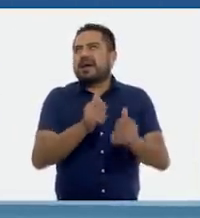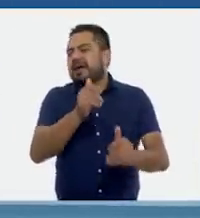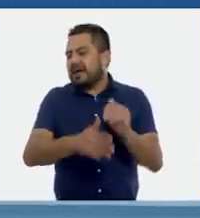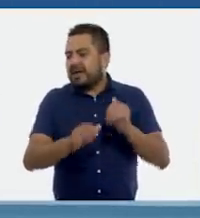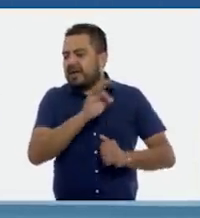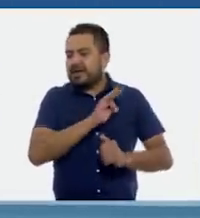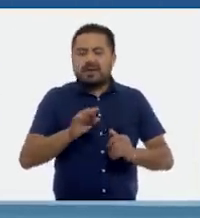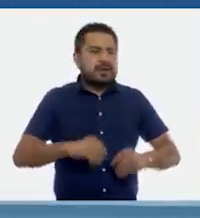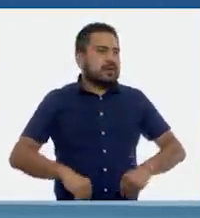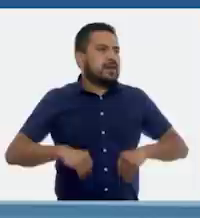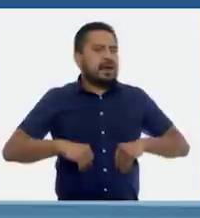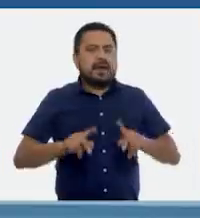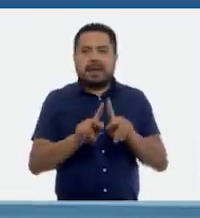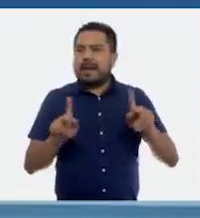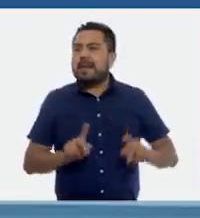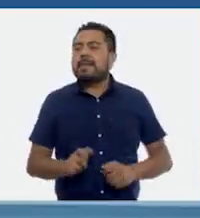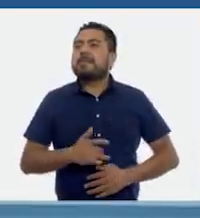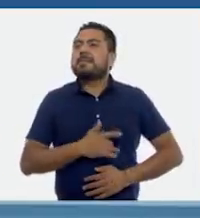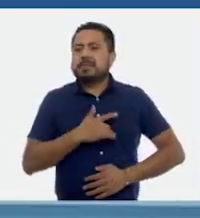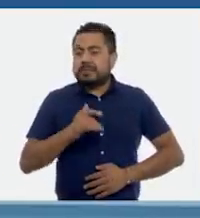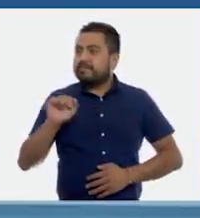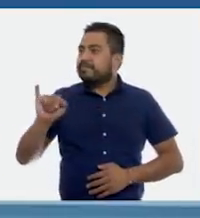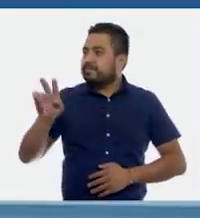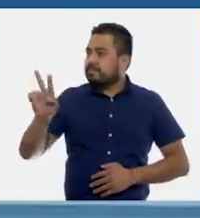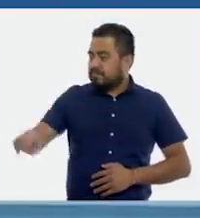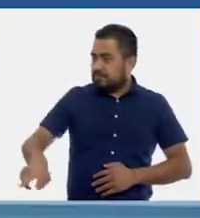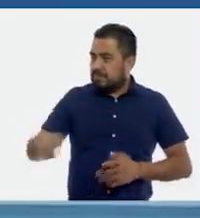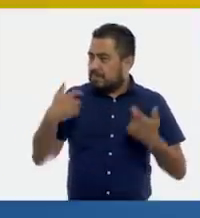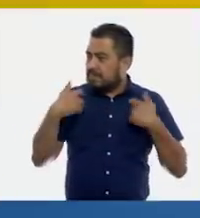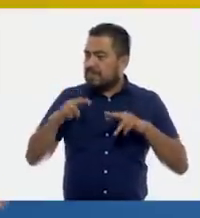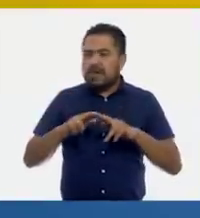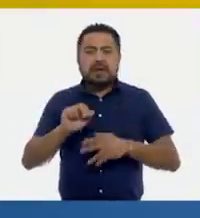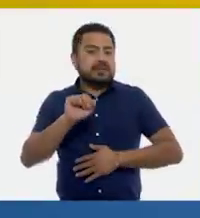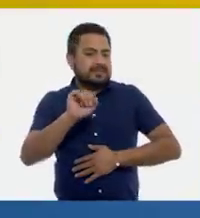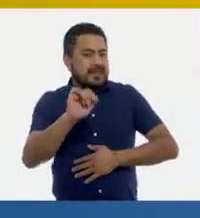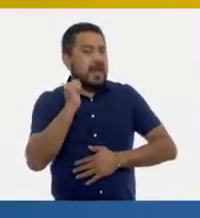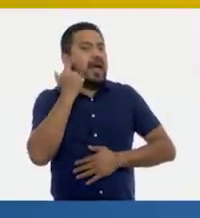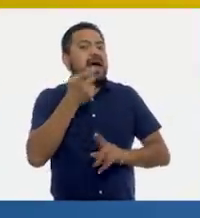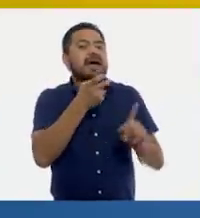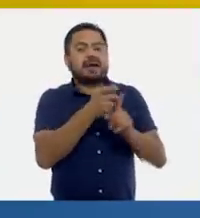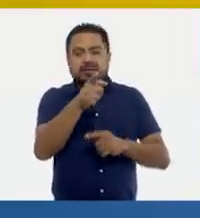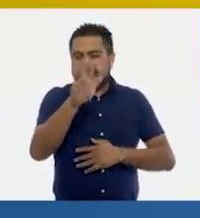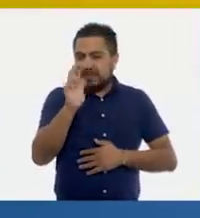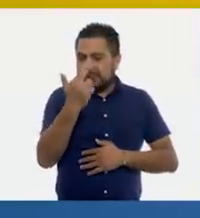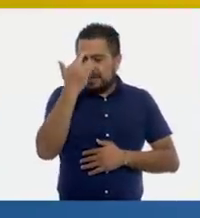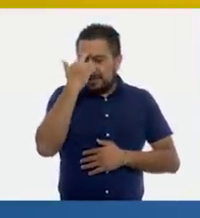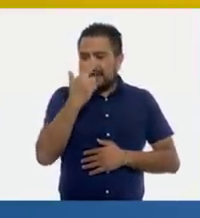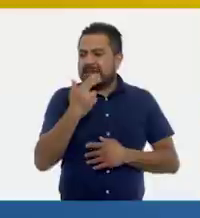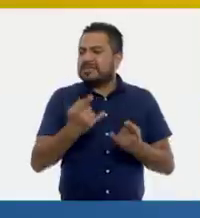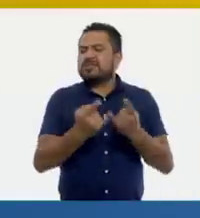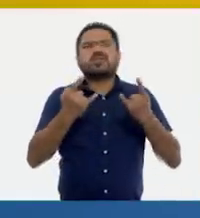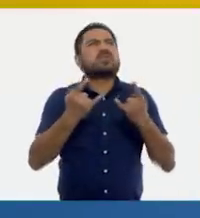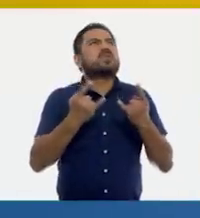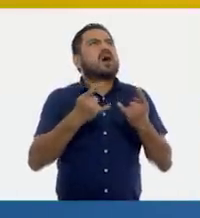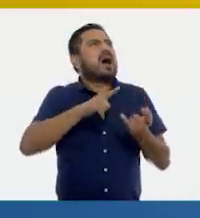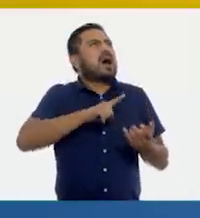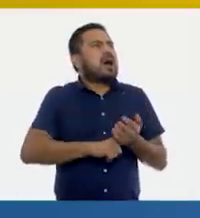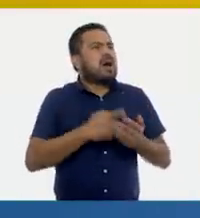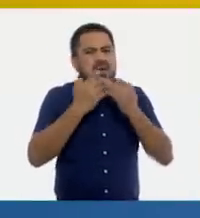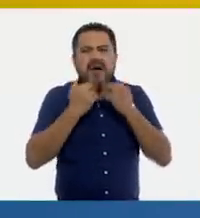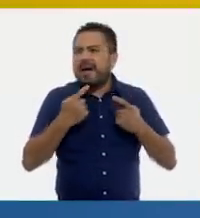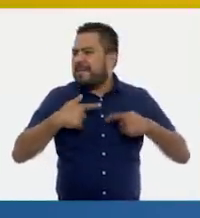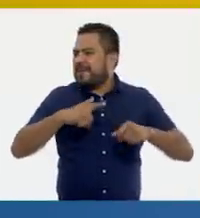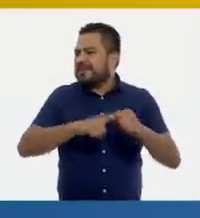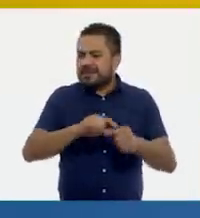pudo vivir en paz, ¿verdad, maestra? Algo hay de eso, Ton, pero recuerda que la historia no es un cuento en el que existan